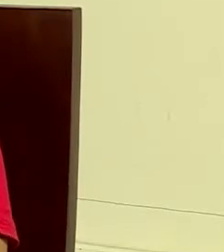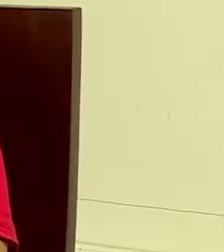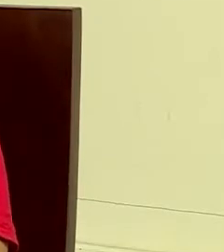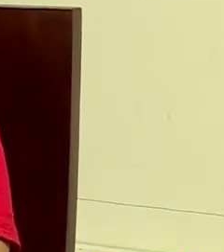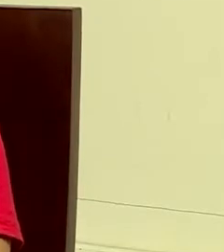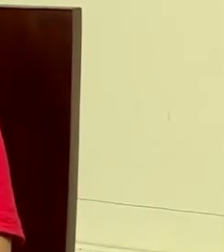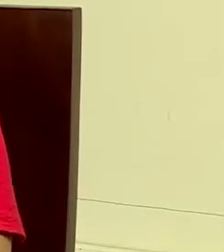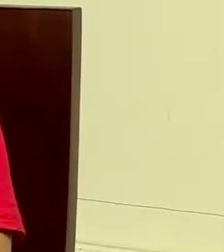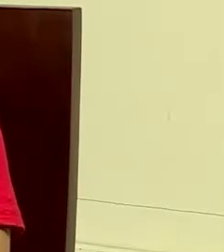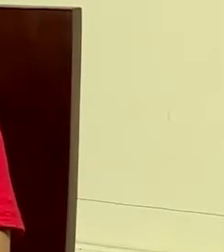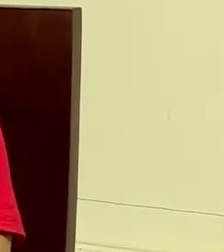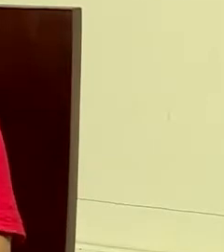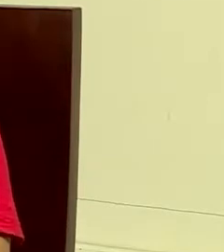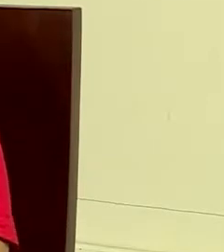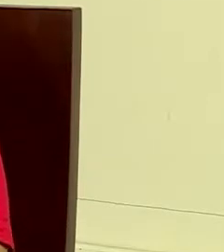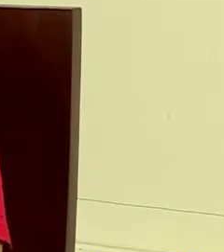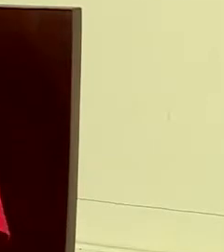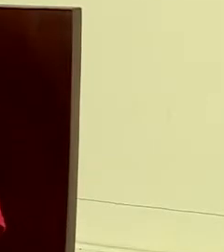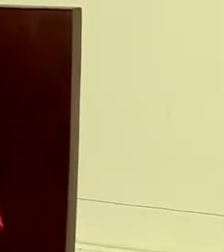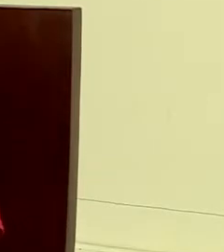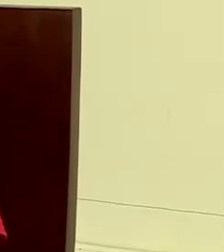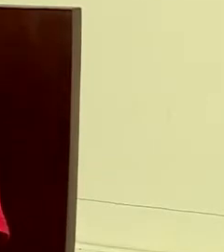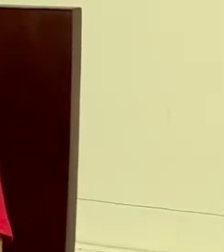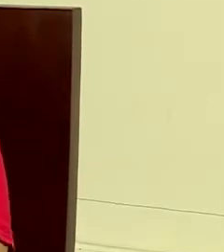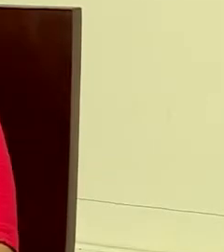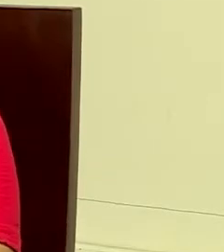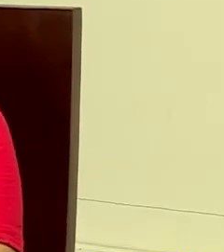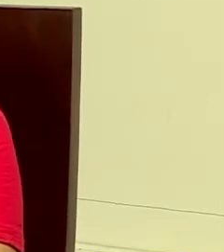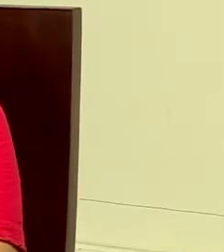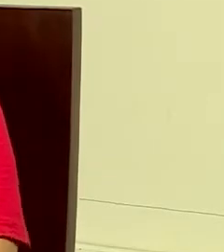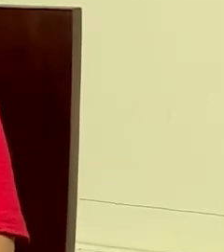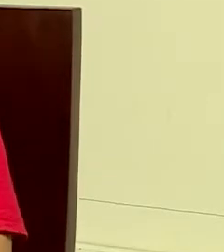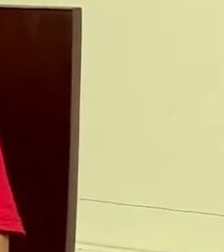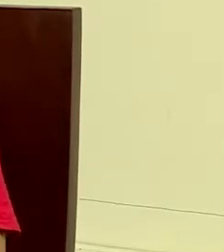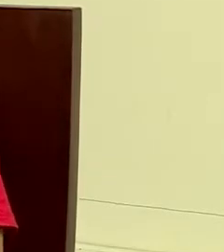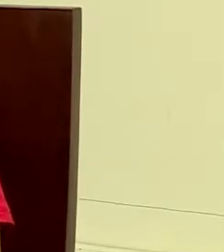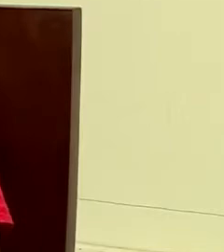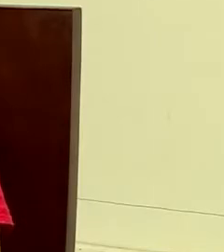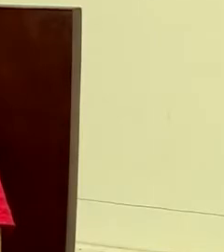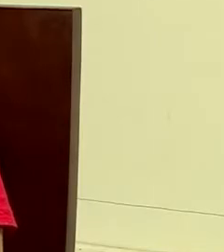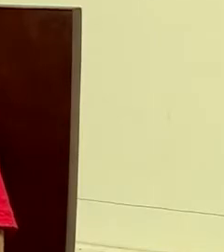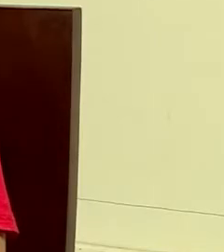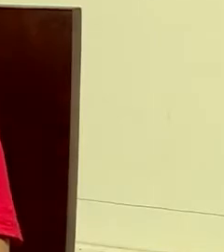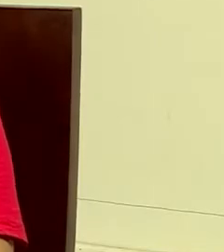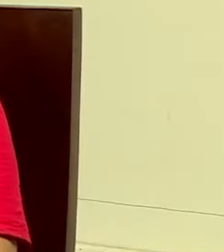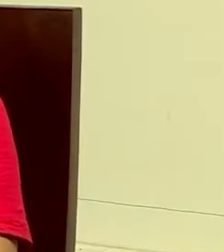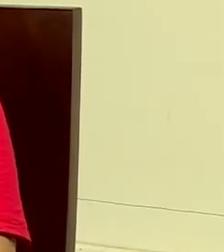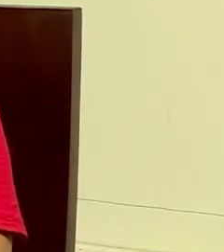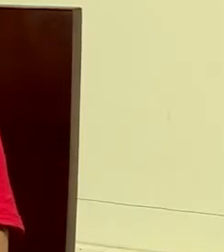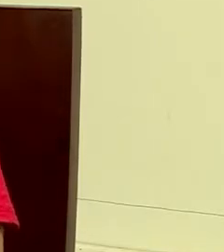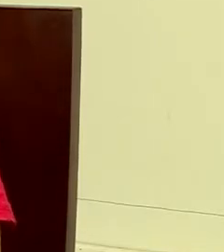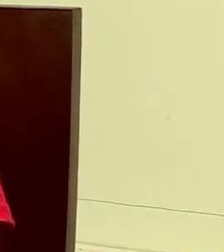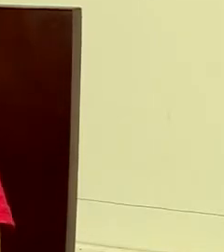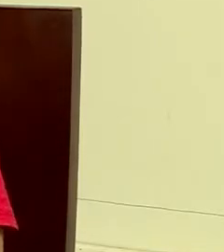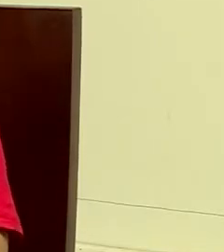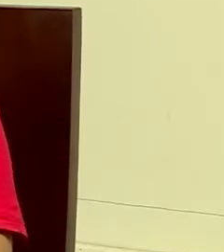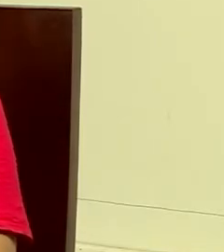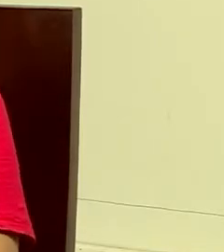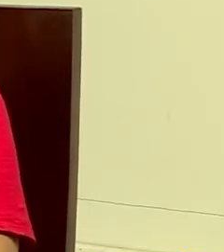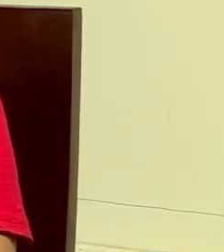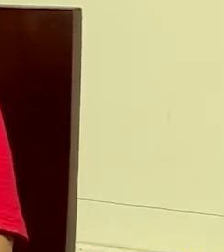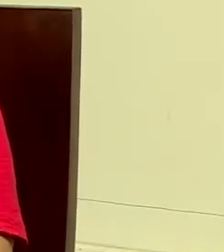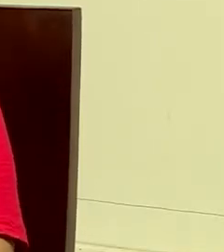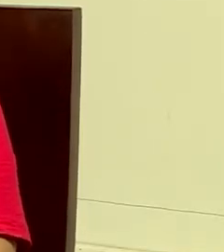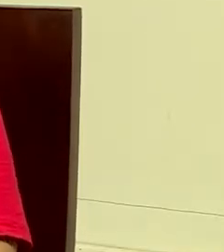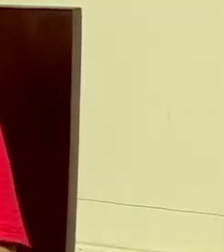usted tenga en mente que sea su favorito y que diga, utilizará el volumen para sus movimientos. Bueno, eso se los dejaremos